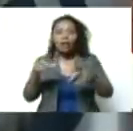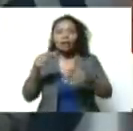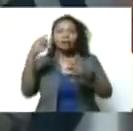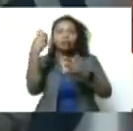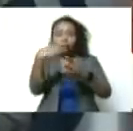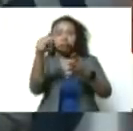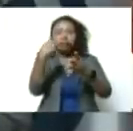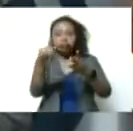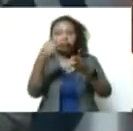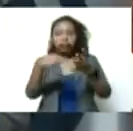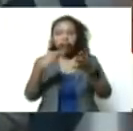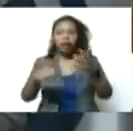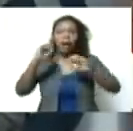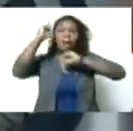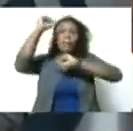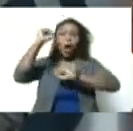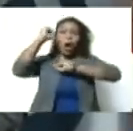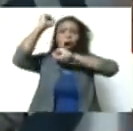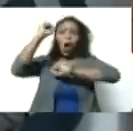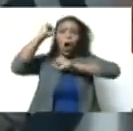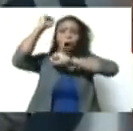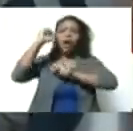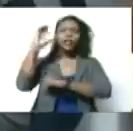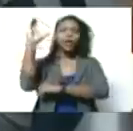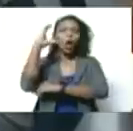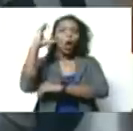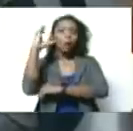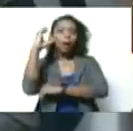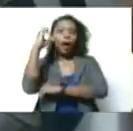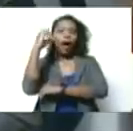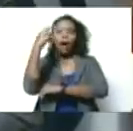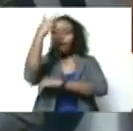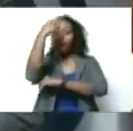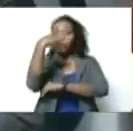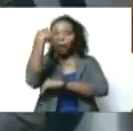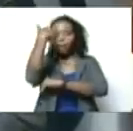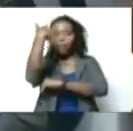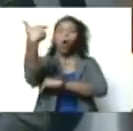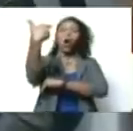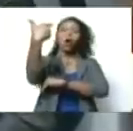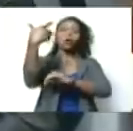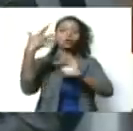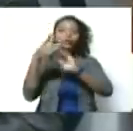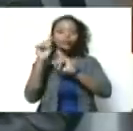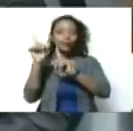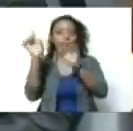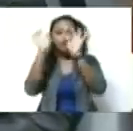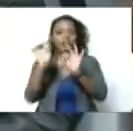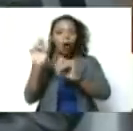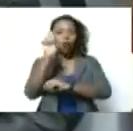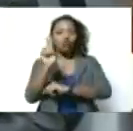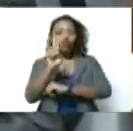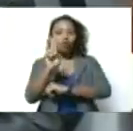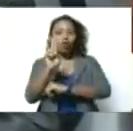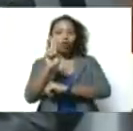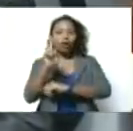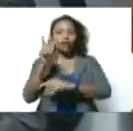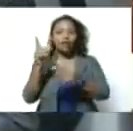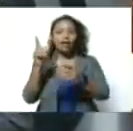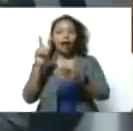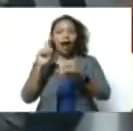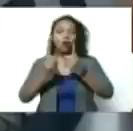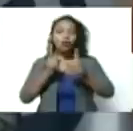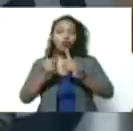Centenares de manifestantes colombianos perdieron la vista a raíz del uso